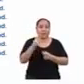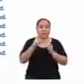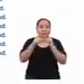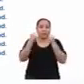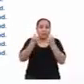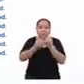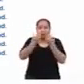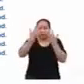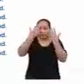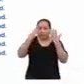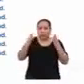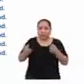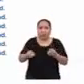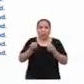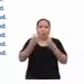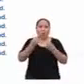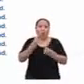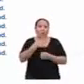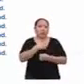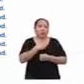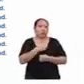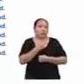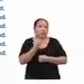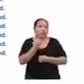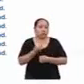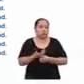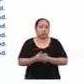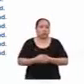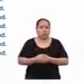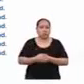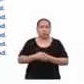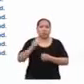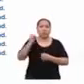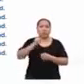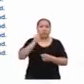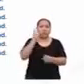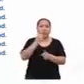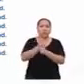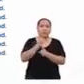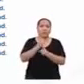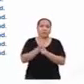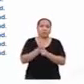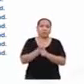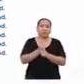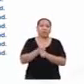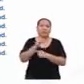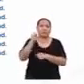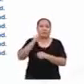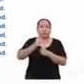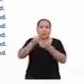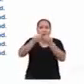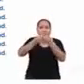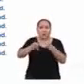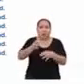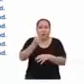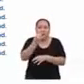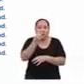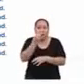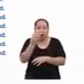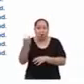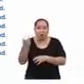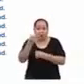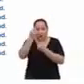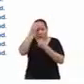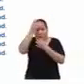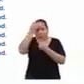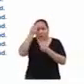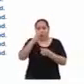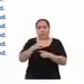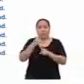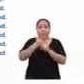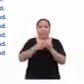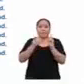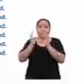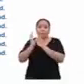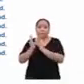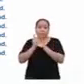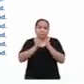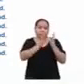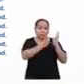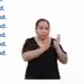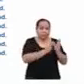exactamente los valores de las edades. Exactamente, se pierde algo de detalle de la información, pero como se ha